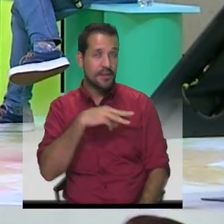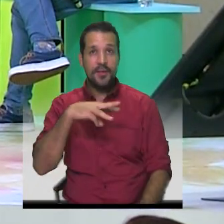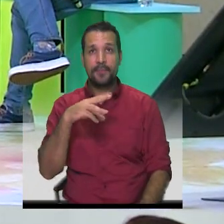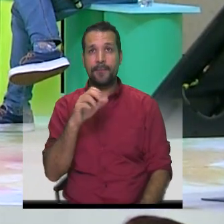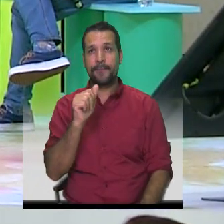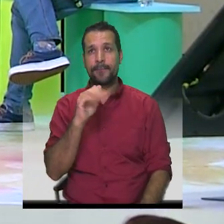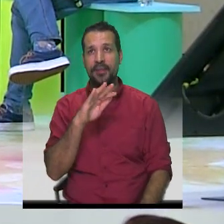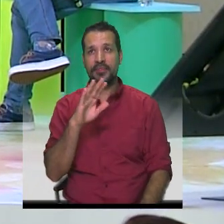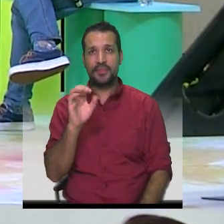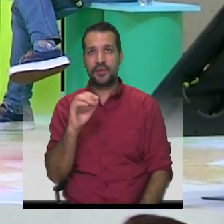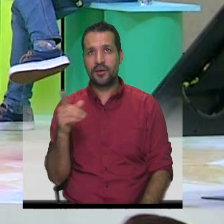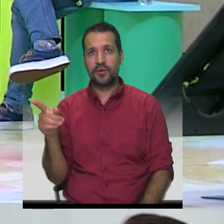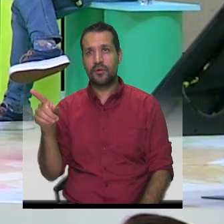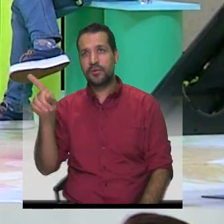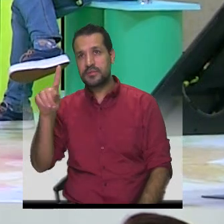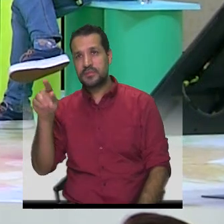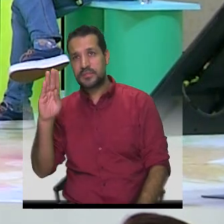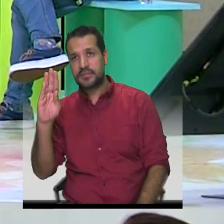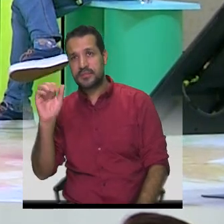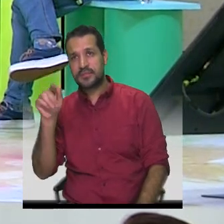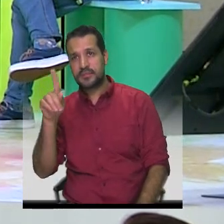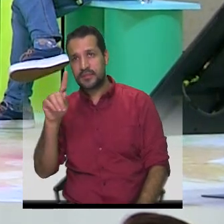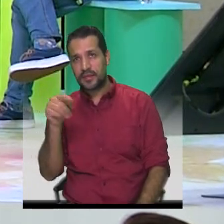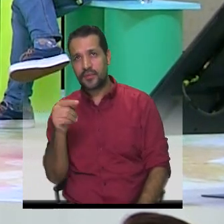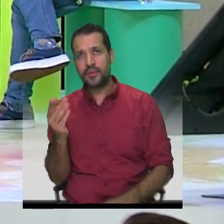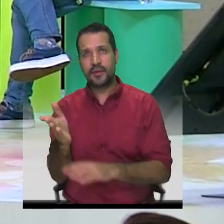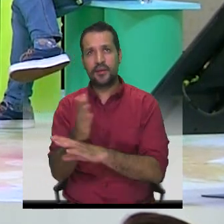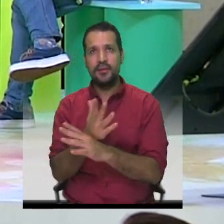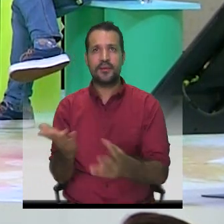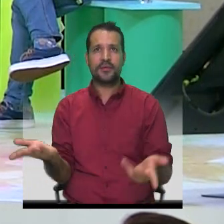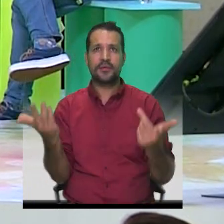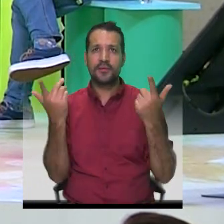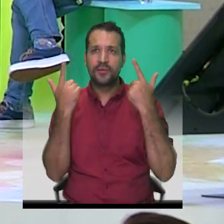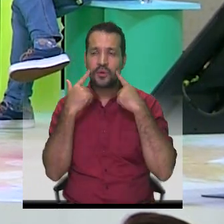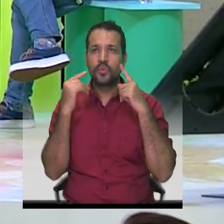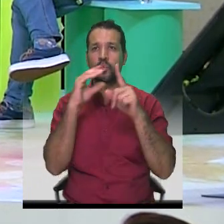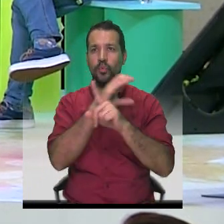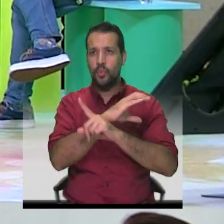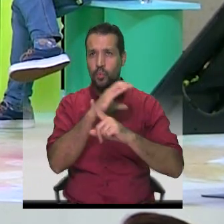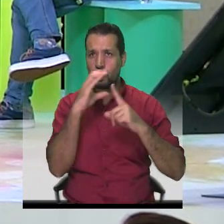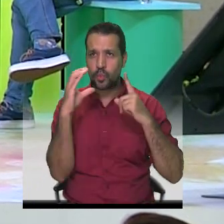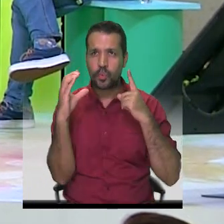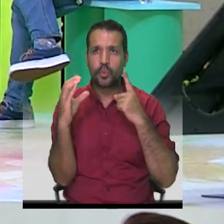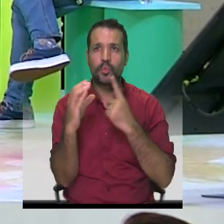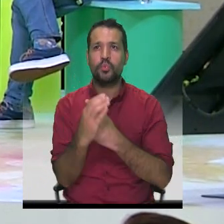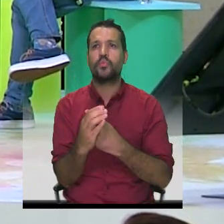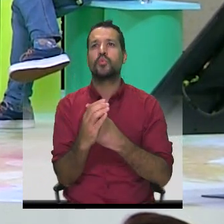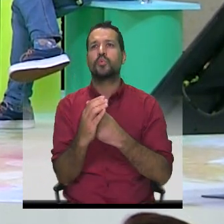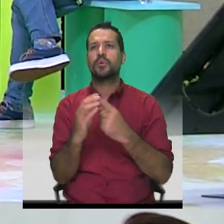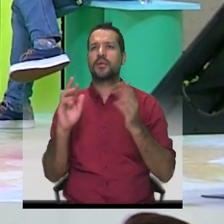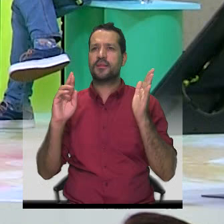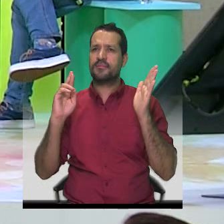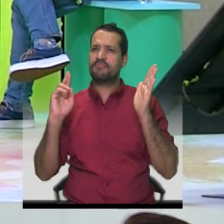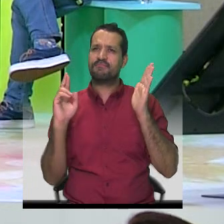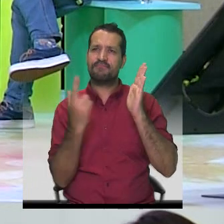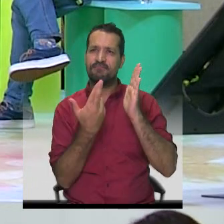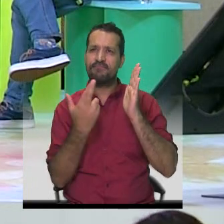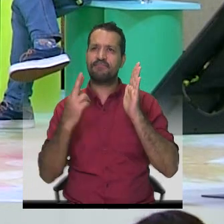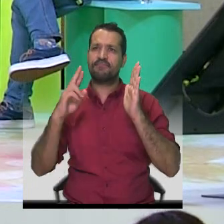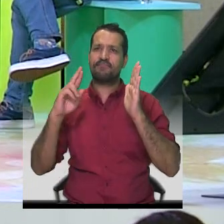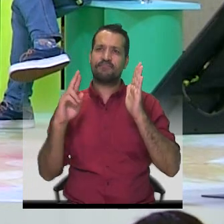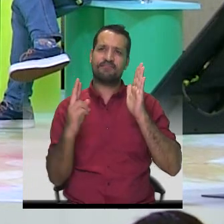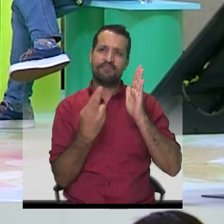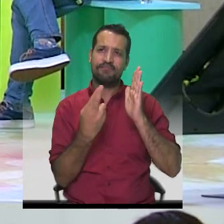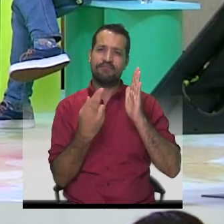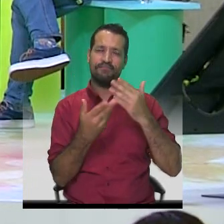Sebas. Últimamente escuchamos hablar mucho del término culturas regenerativas. Co-crear con